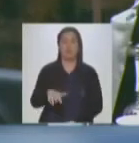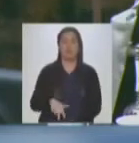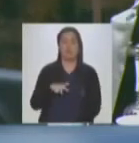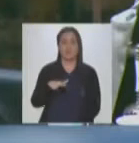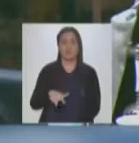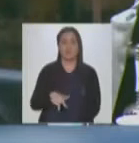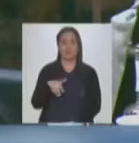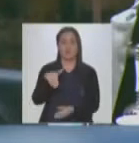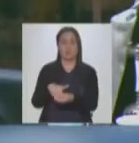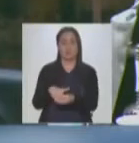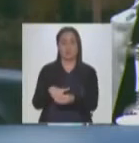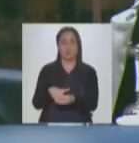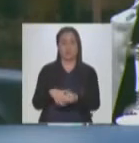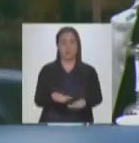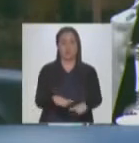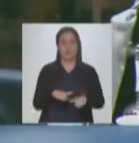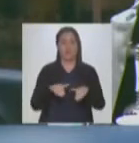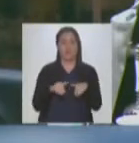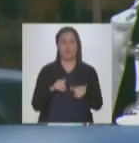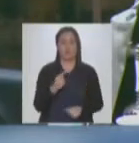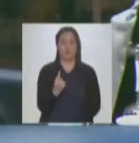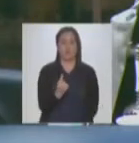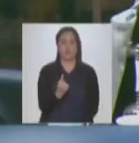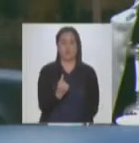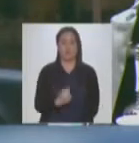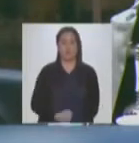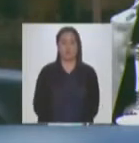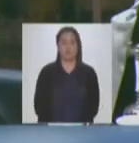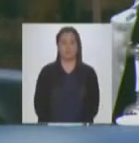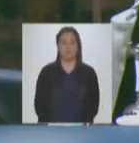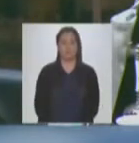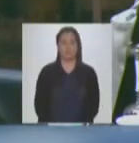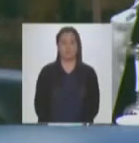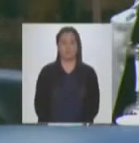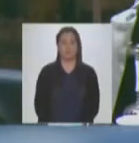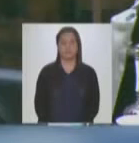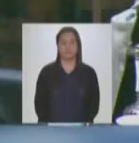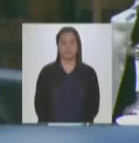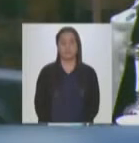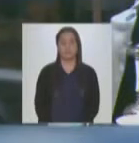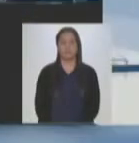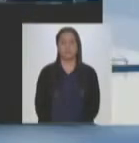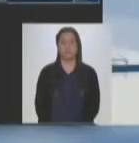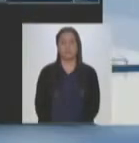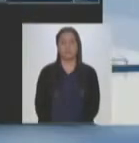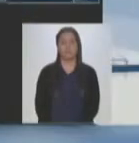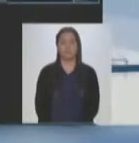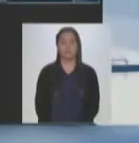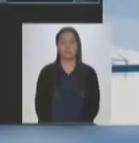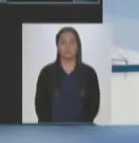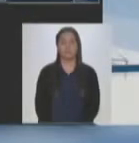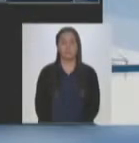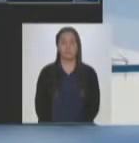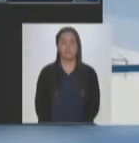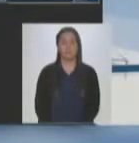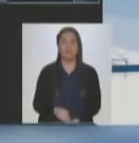forma irregular en la que actúa, que yo diría no solamente es al borde de la ley, que en algunos casos ha ocurrido, sino que también es lisa y llanamente ilegal